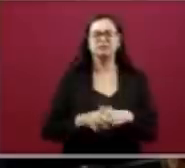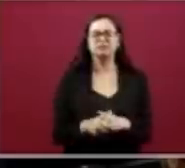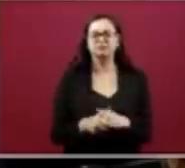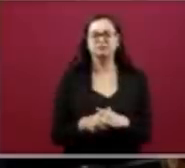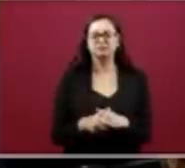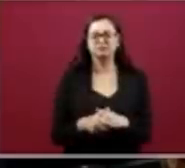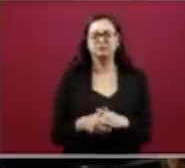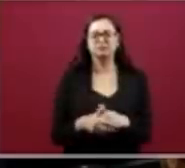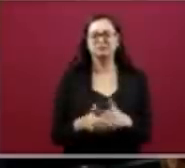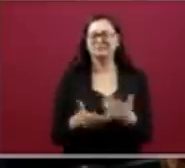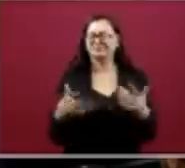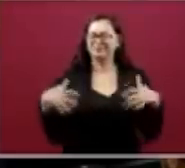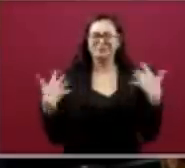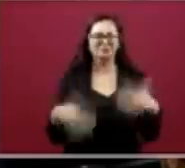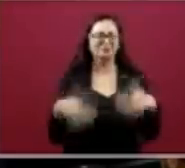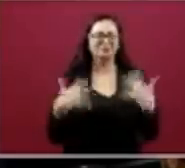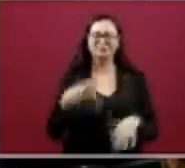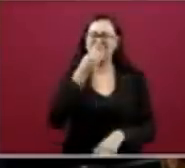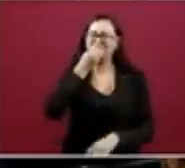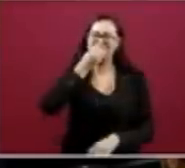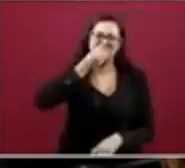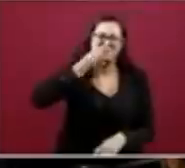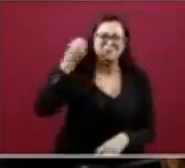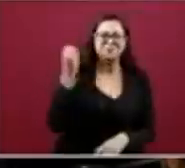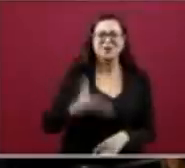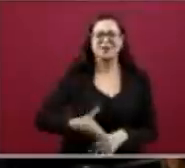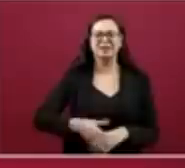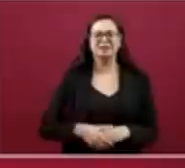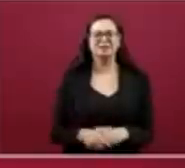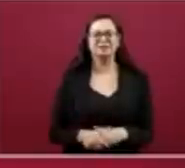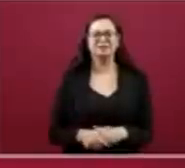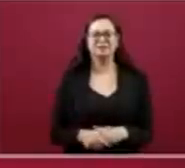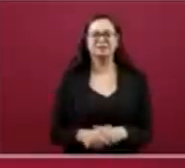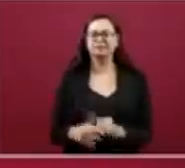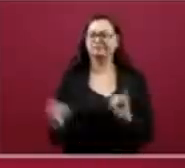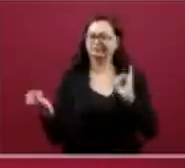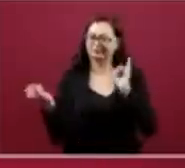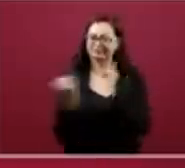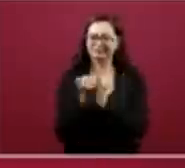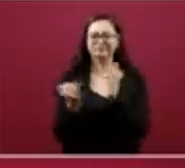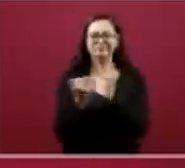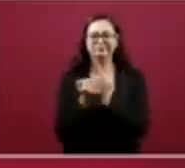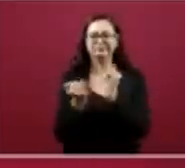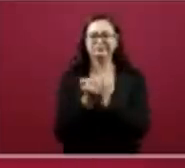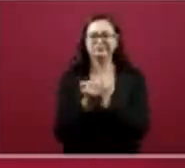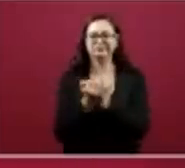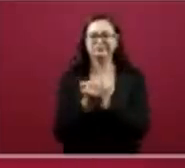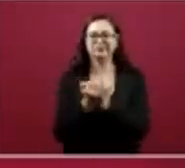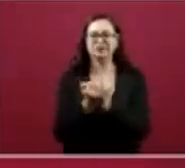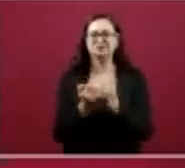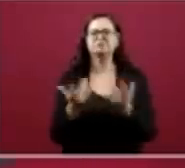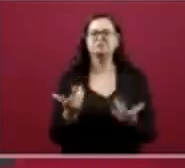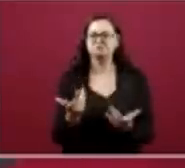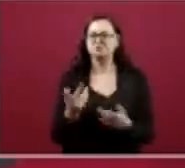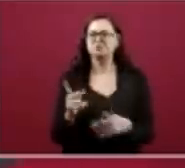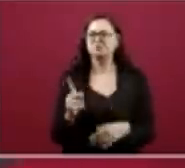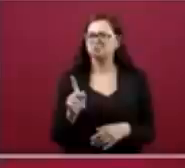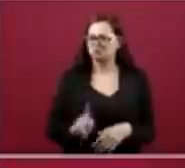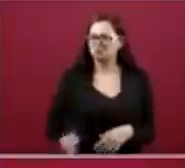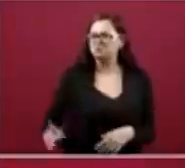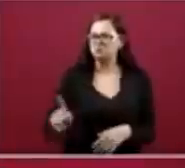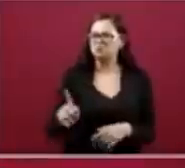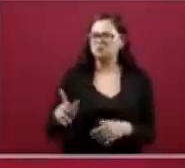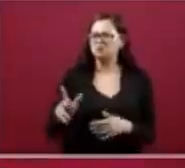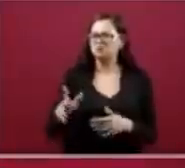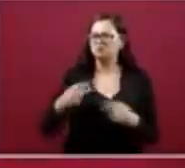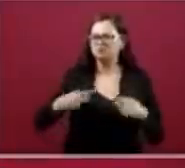Eso es único. Y también le tenía amor al pueblo y